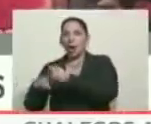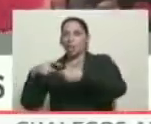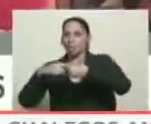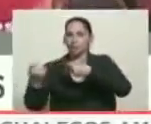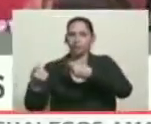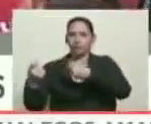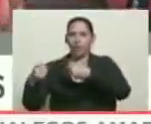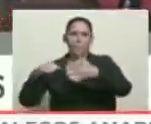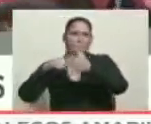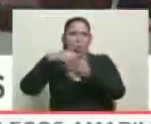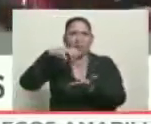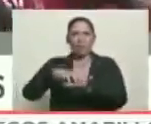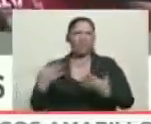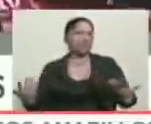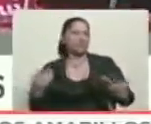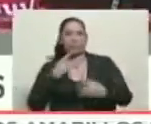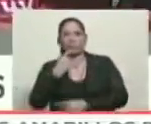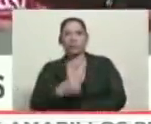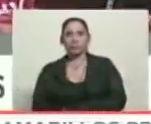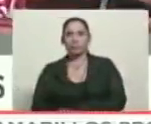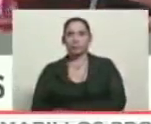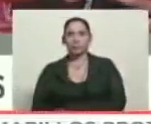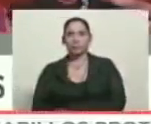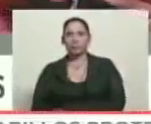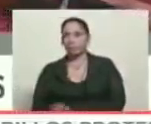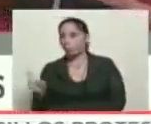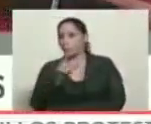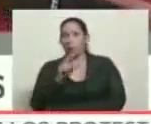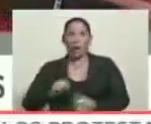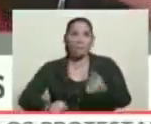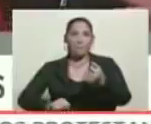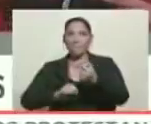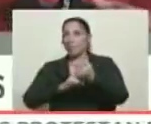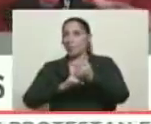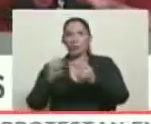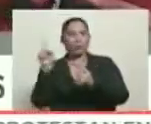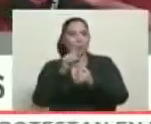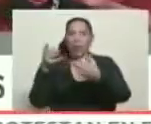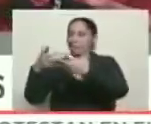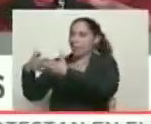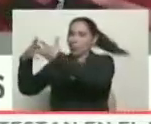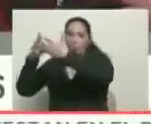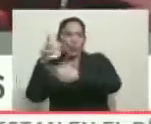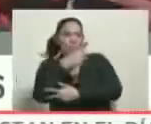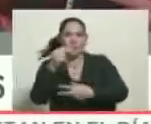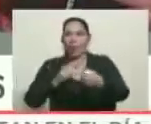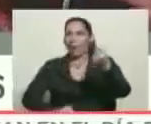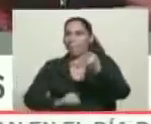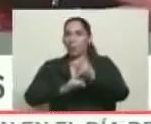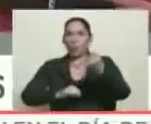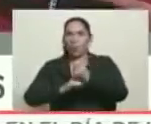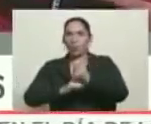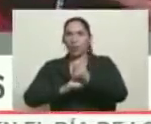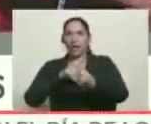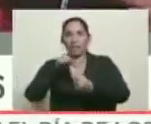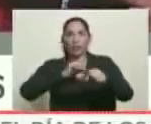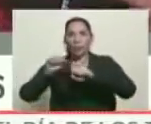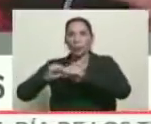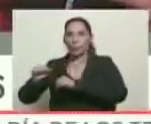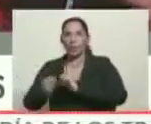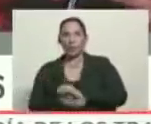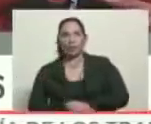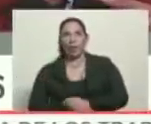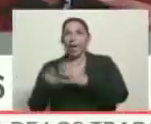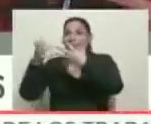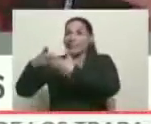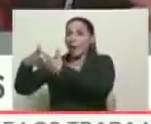¿Qué lectura hay que darle a esto? Bueno, no es el apoyo. En verdad Estados Unidos no apoya estos movimientos insurreccionales. Estados